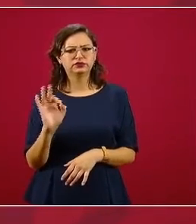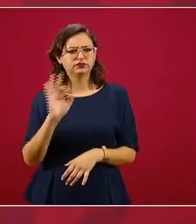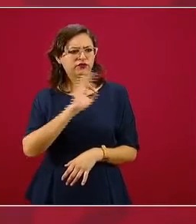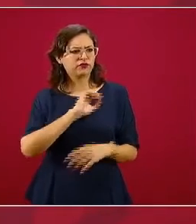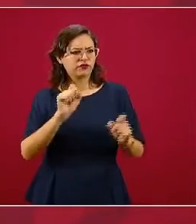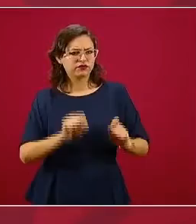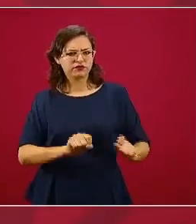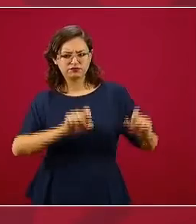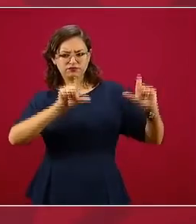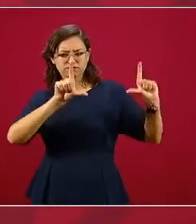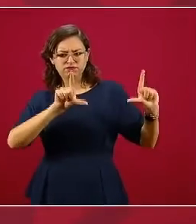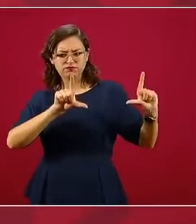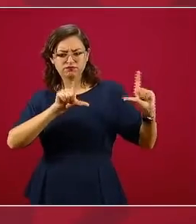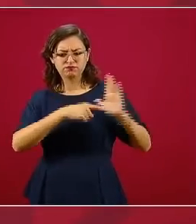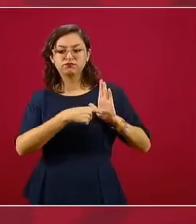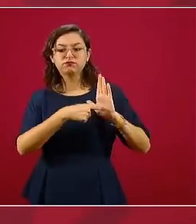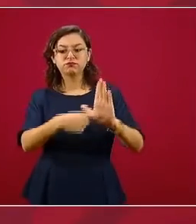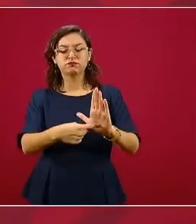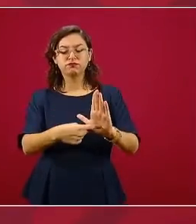presentar,